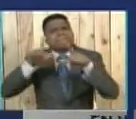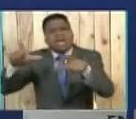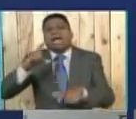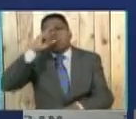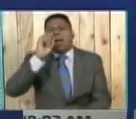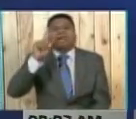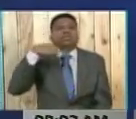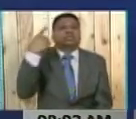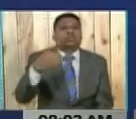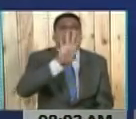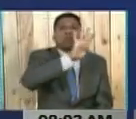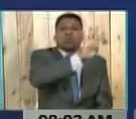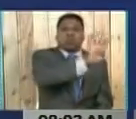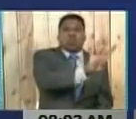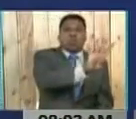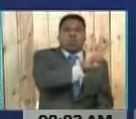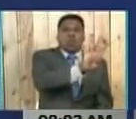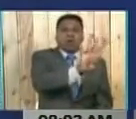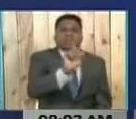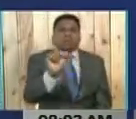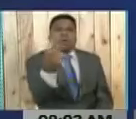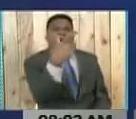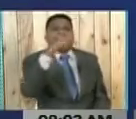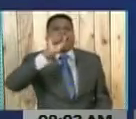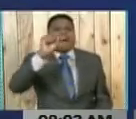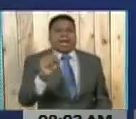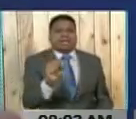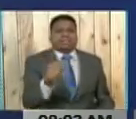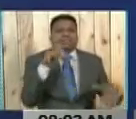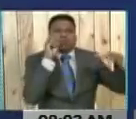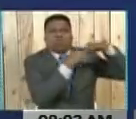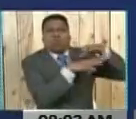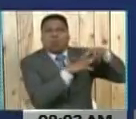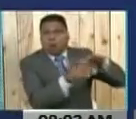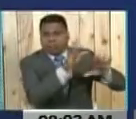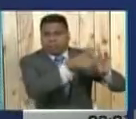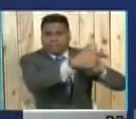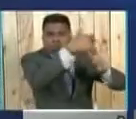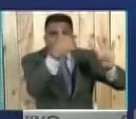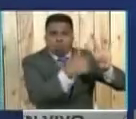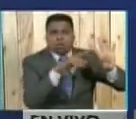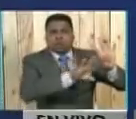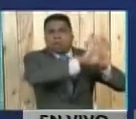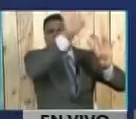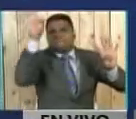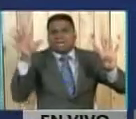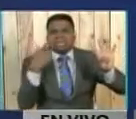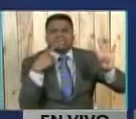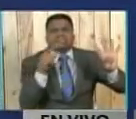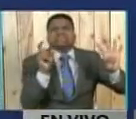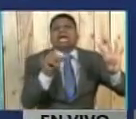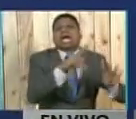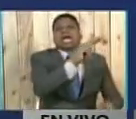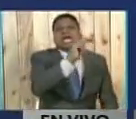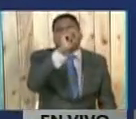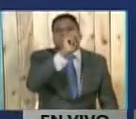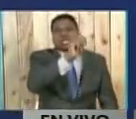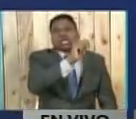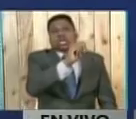venir la cuarta reserva gasífera del mundo, en el norte de nuestra patria, en el